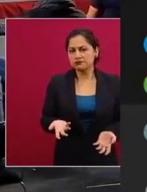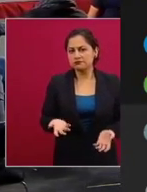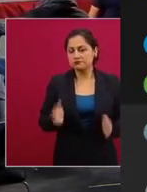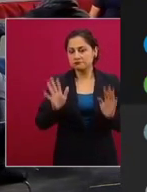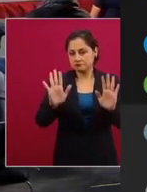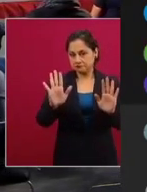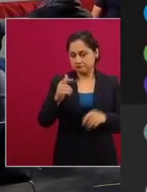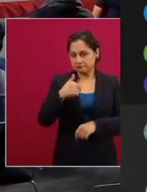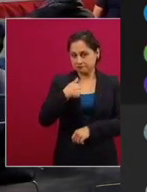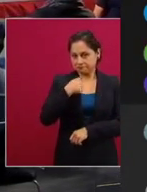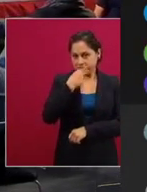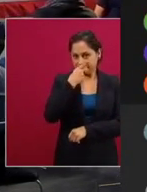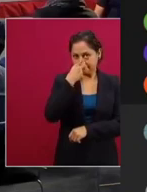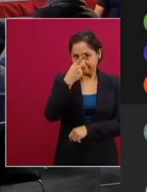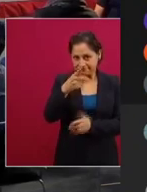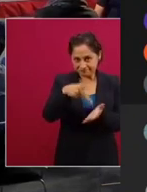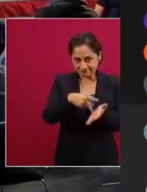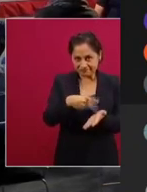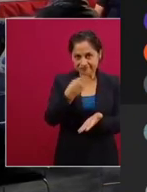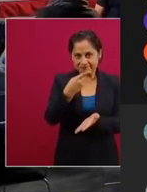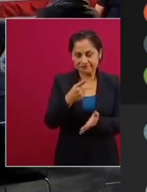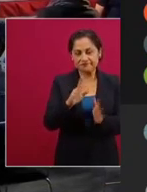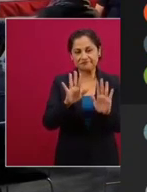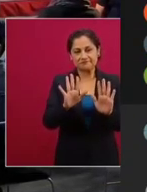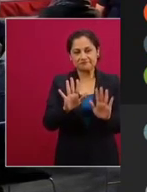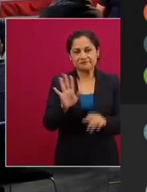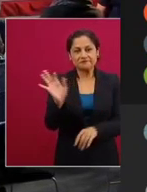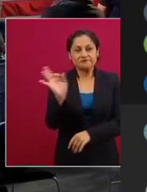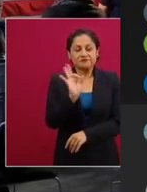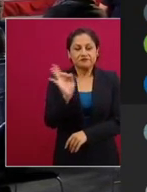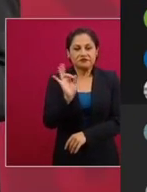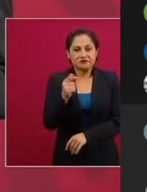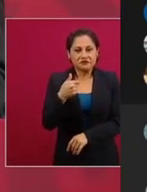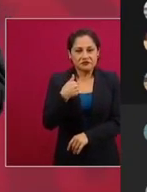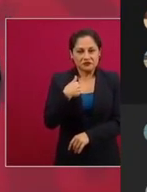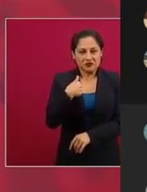Yo esperaba más de la información que iba a dar el secretario de Educación.